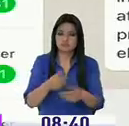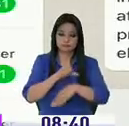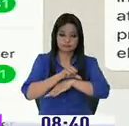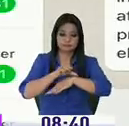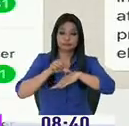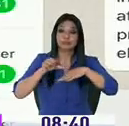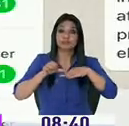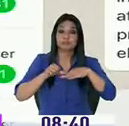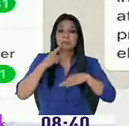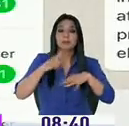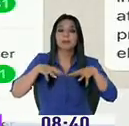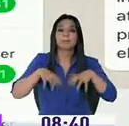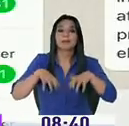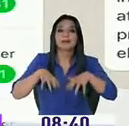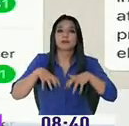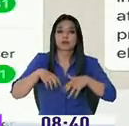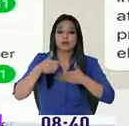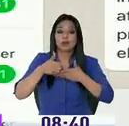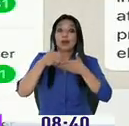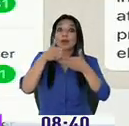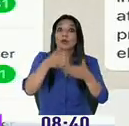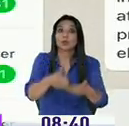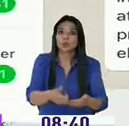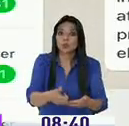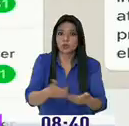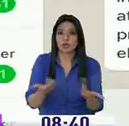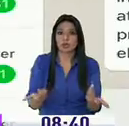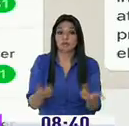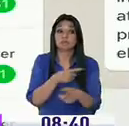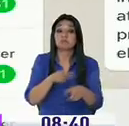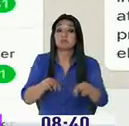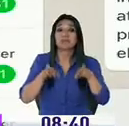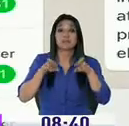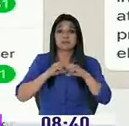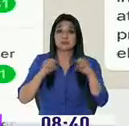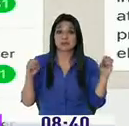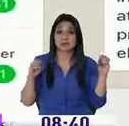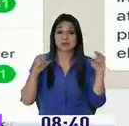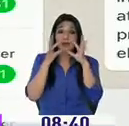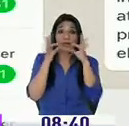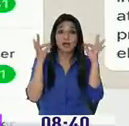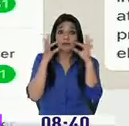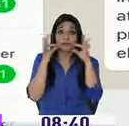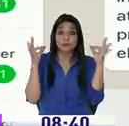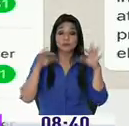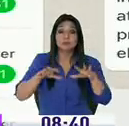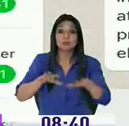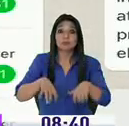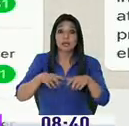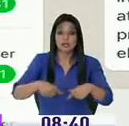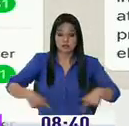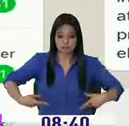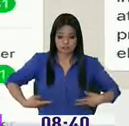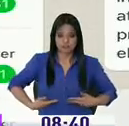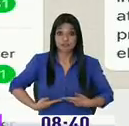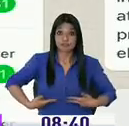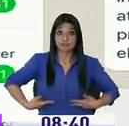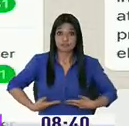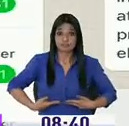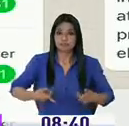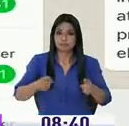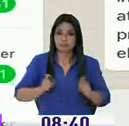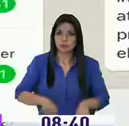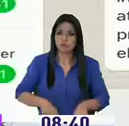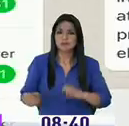denominado Huesitos, que ayudan mucho a esterilizar perros y gatos. Son muy profesionales y ayudan mucho en el cantón, en donde hay